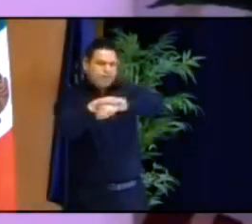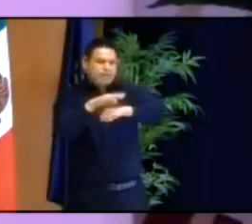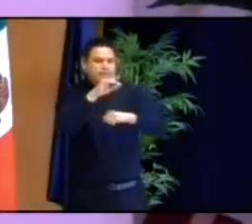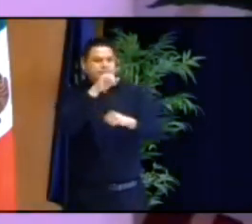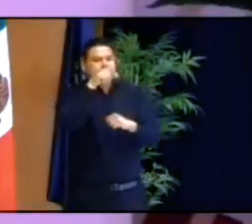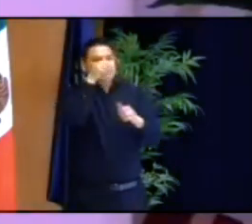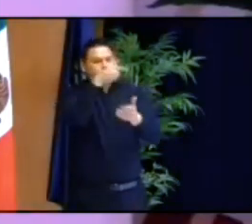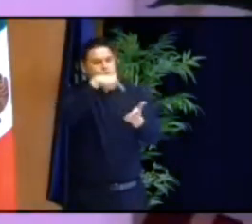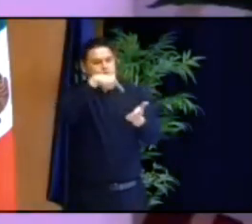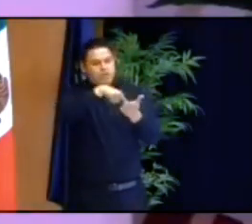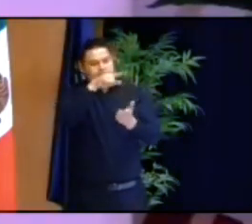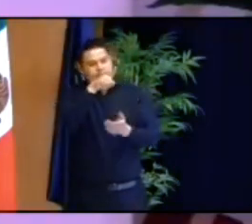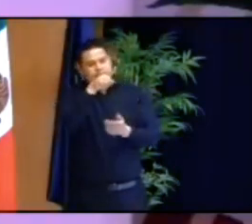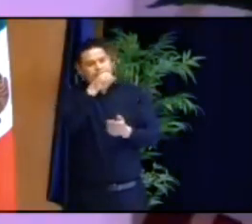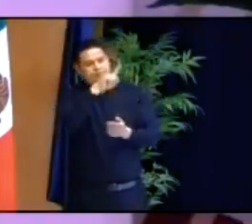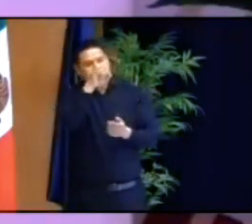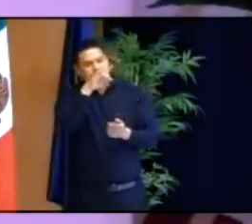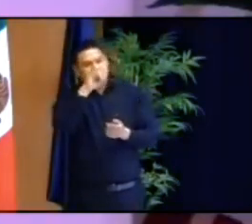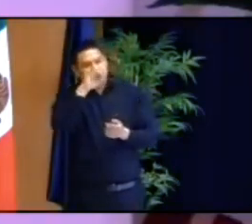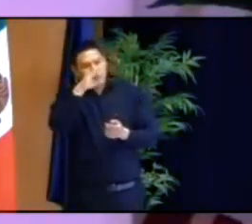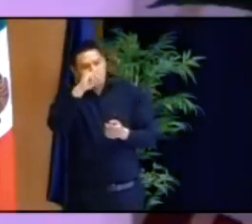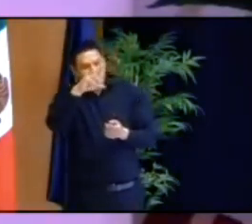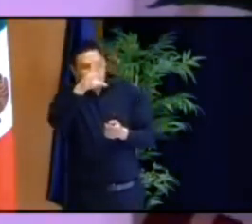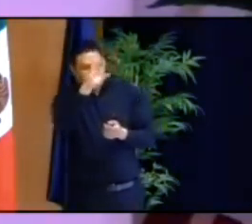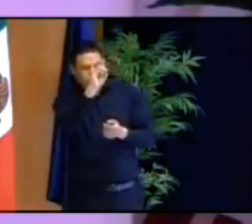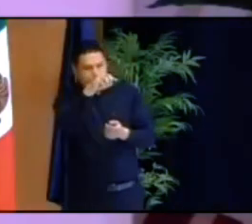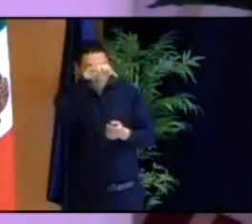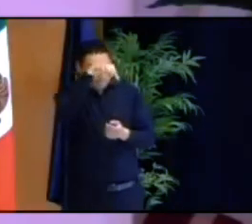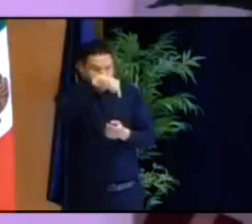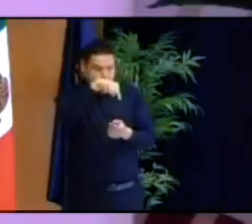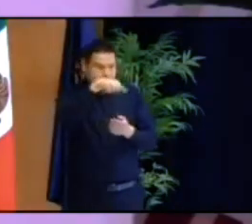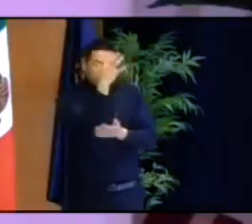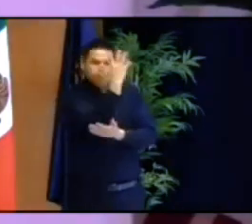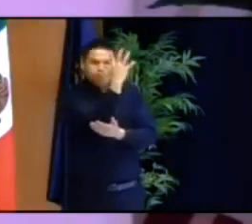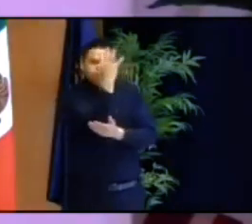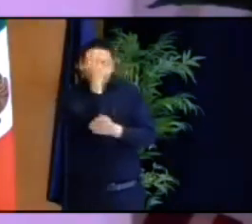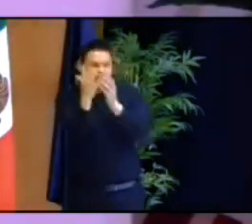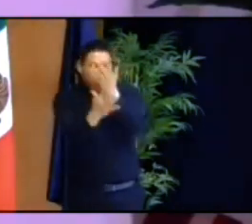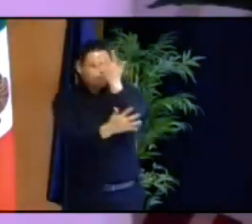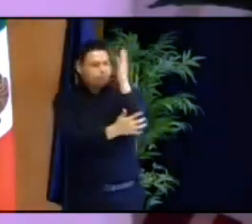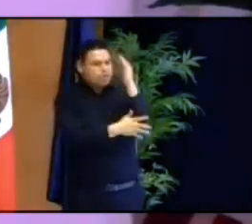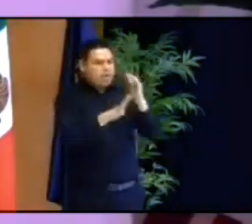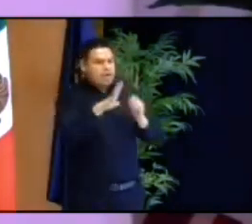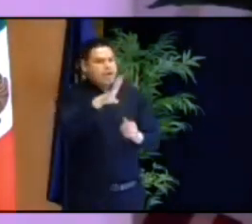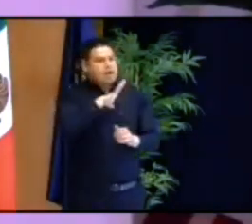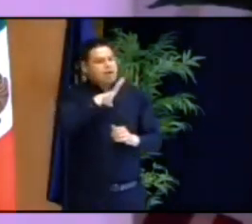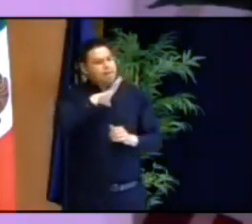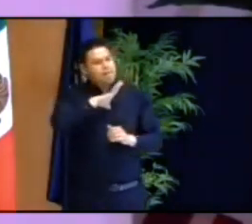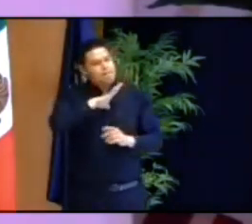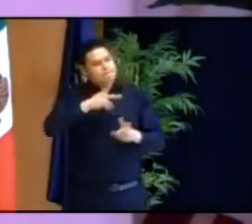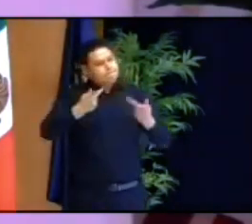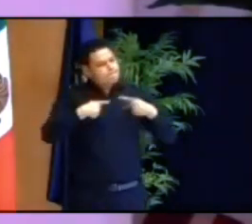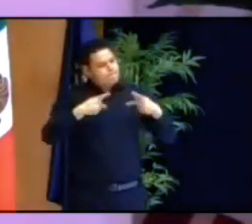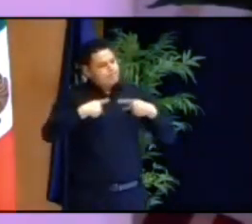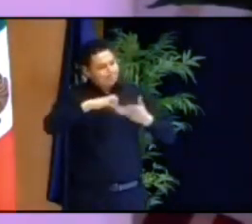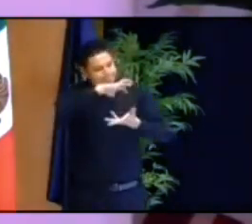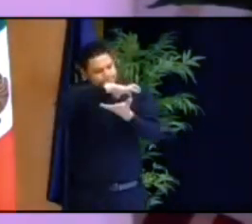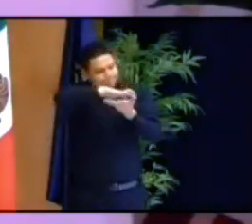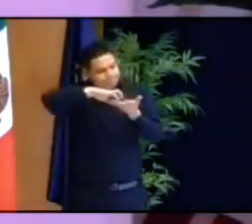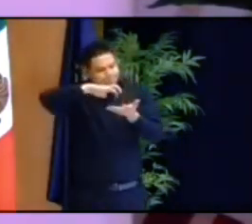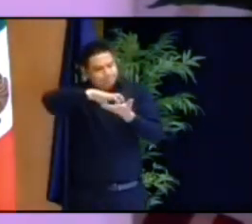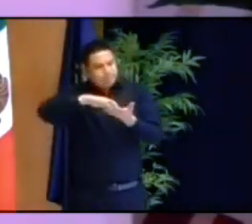Zitácuaro. Abajo de la presa del Bosque hay muchos agricultores que sacan agua de